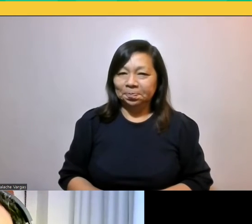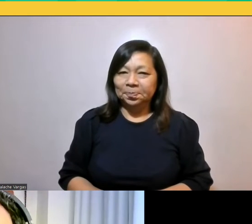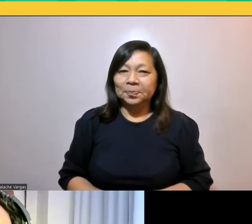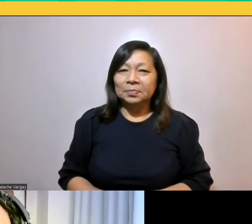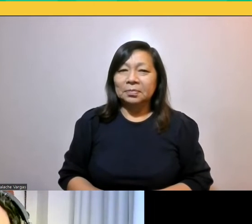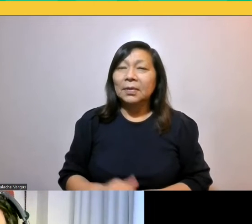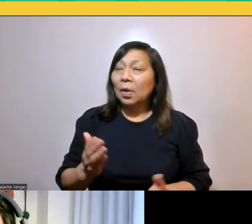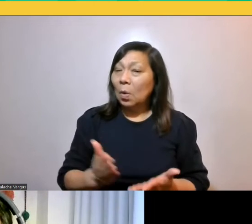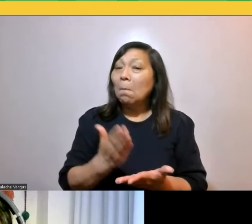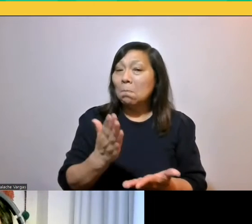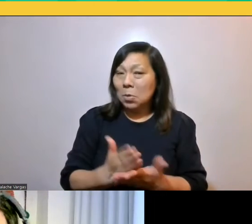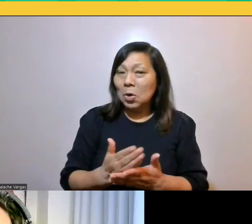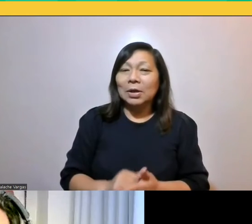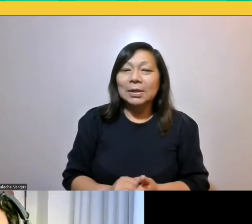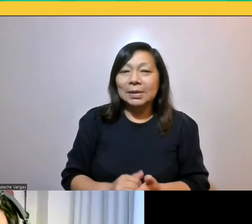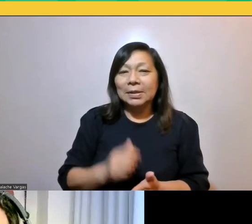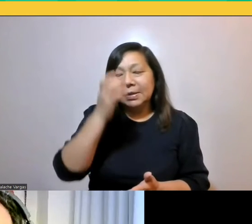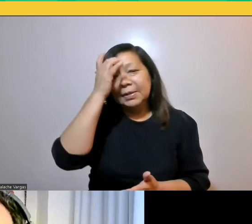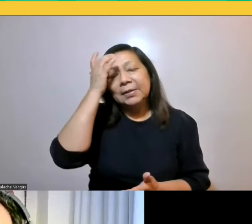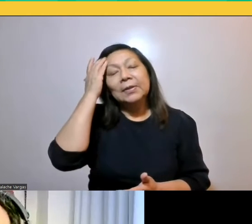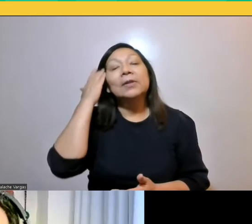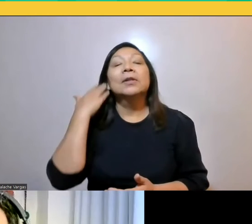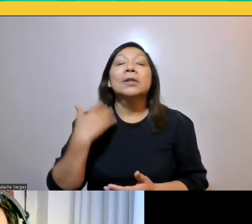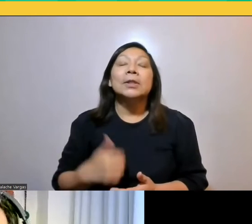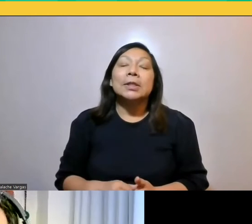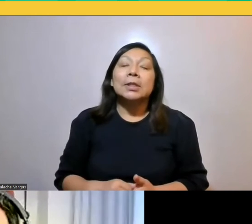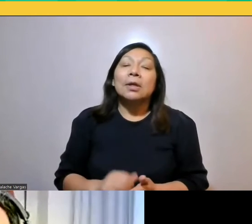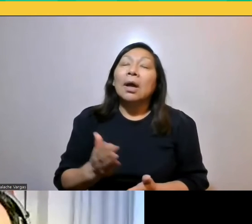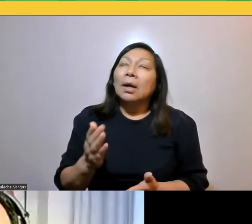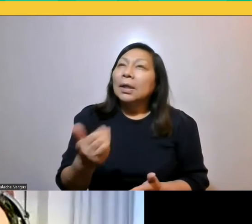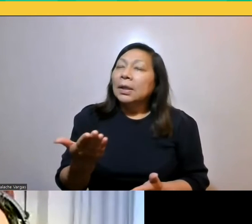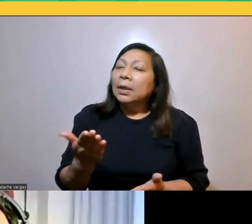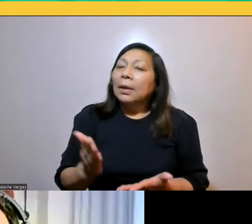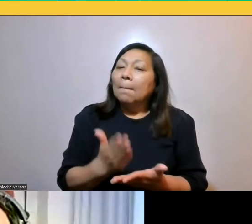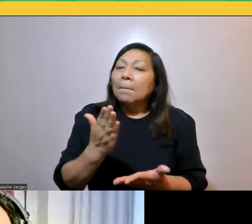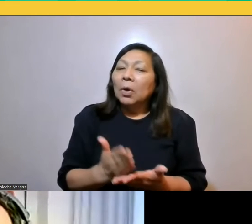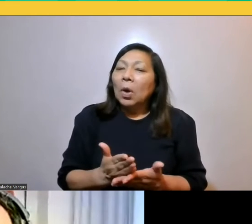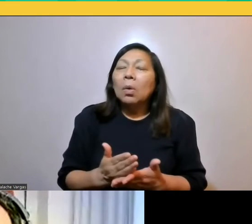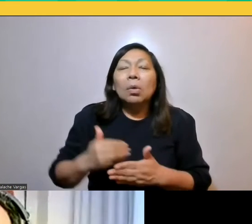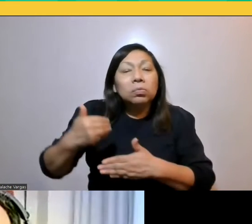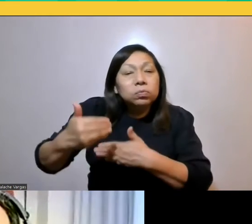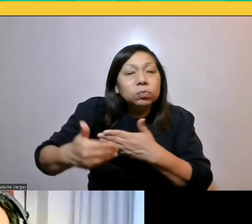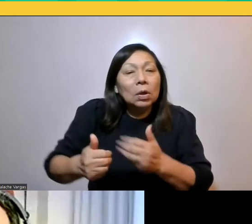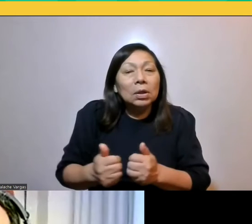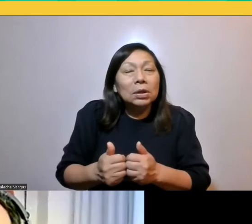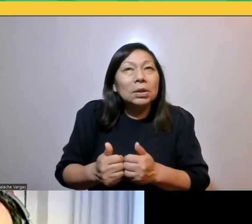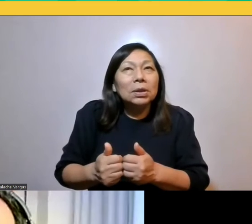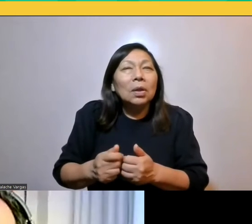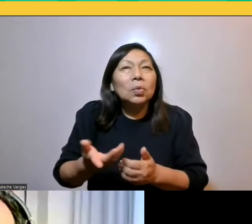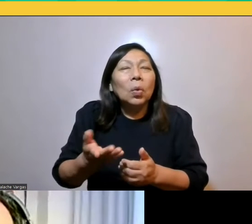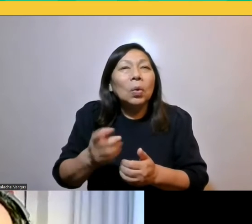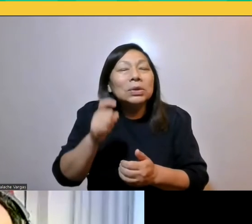hay problemas cuando, bueno, hay dos similares, ¿no? Si hay problemas o consecuencias cuando se tienen relaciones